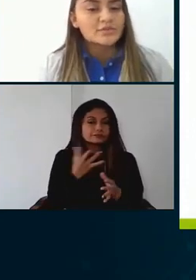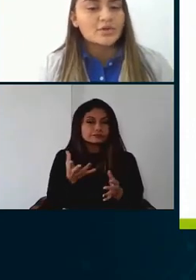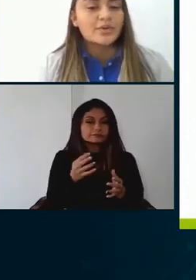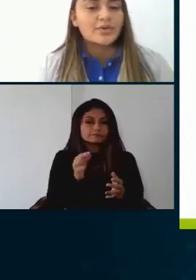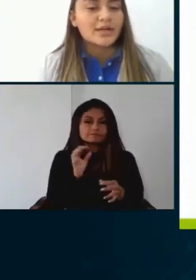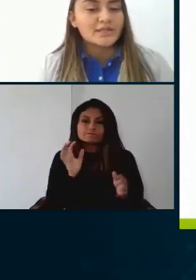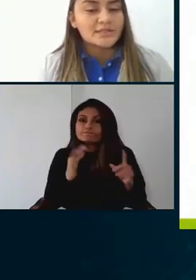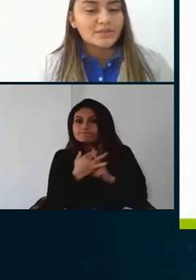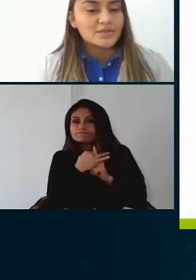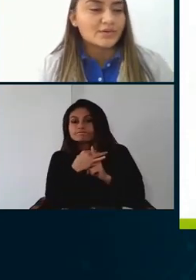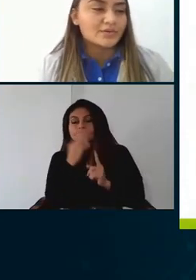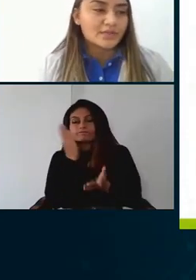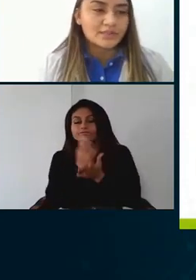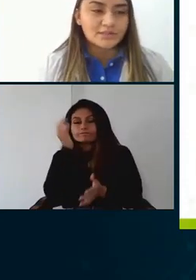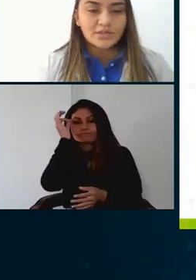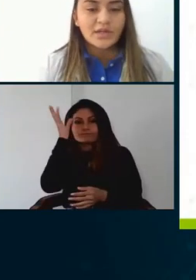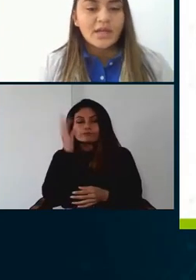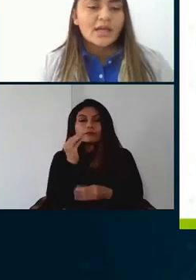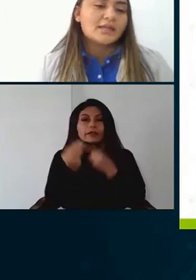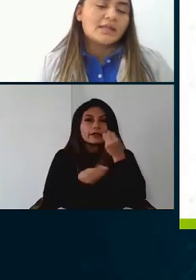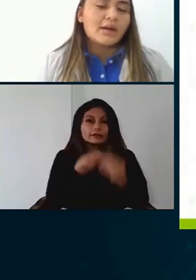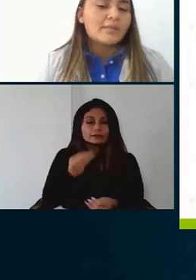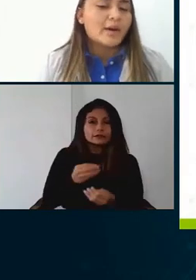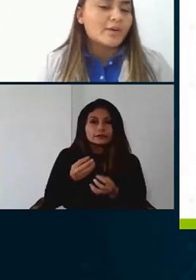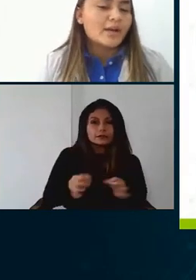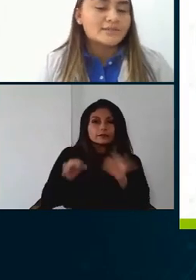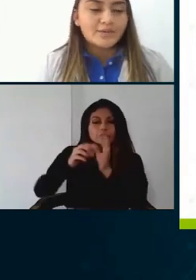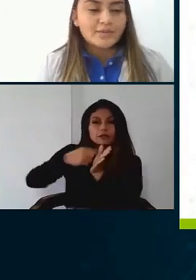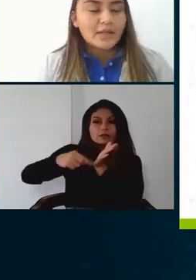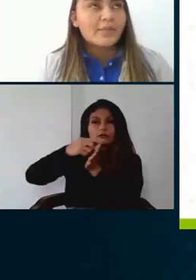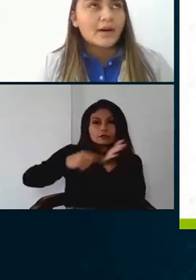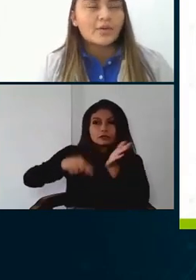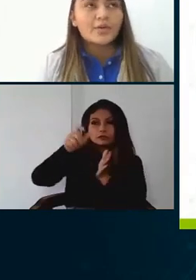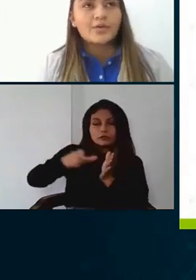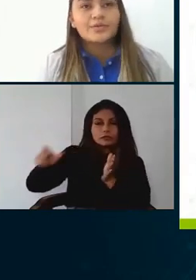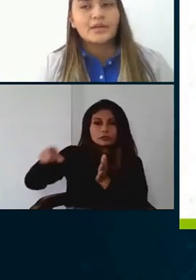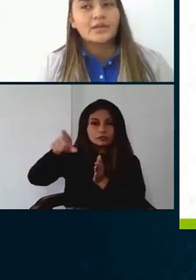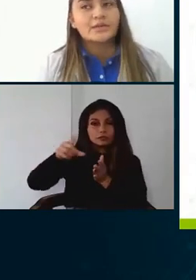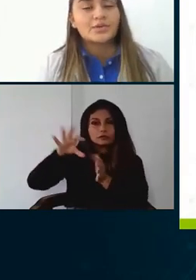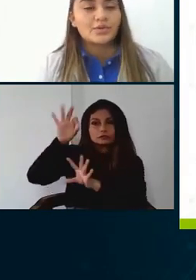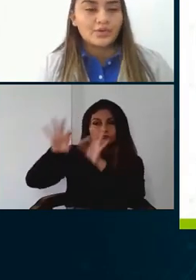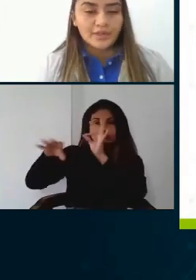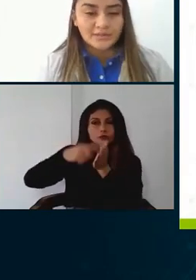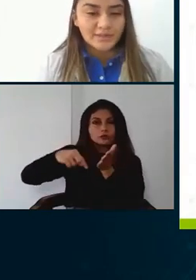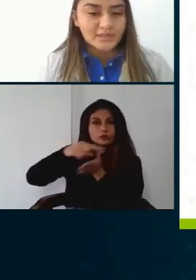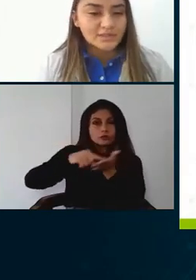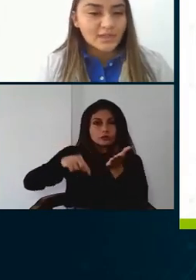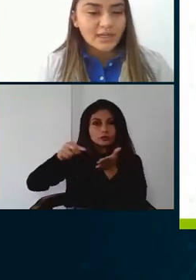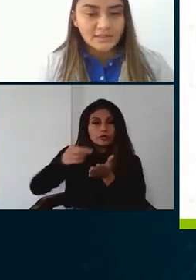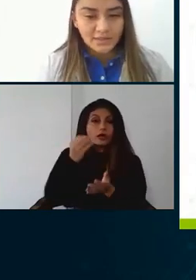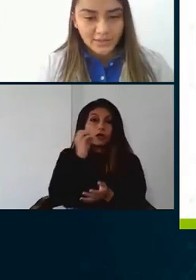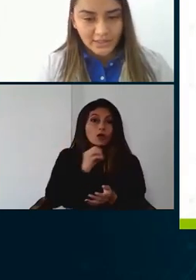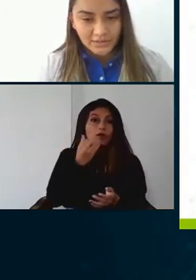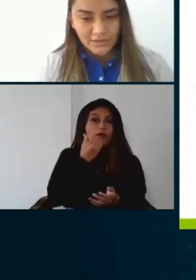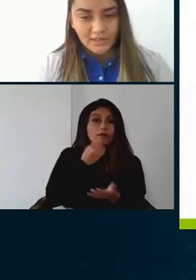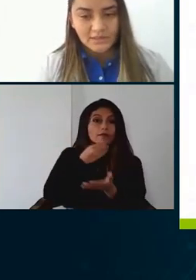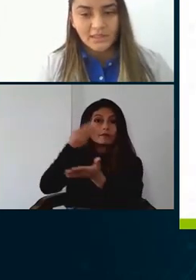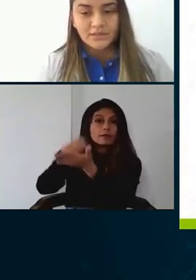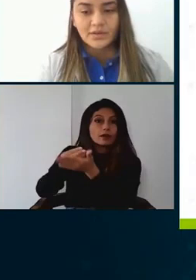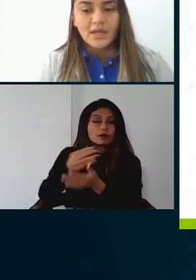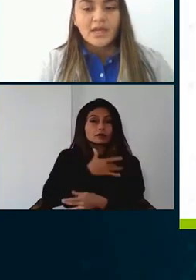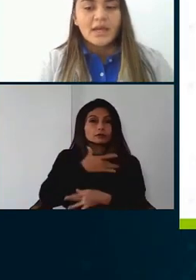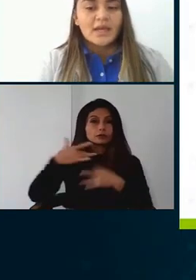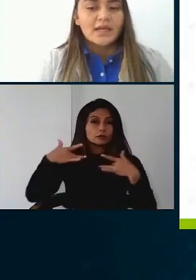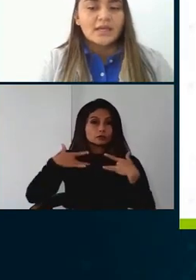control tendríamos como los requisitos de contratación, el tema del pago de todo lo que es prestacional y la seguridad